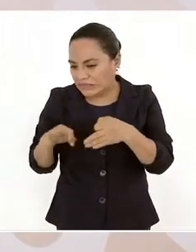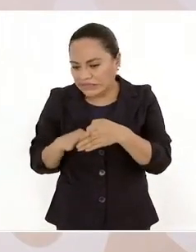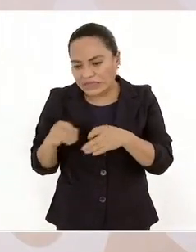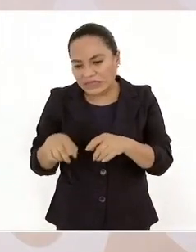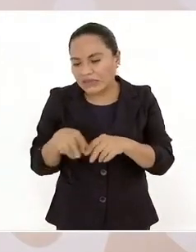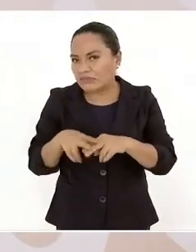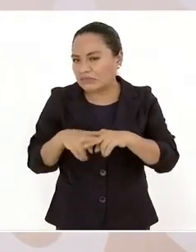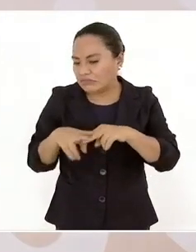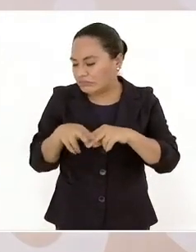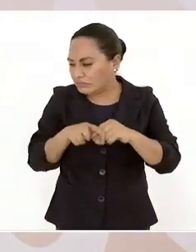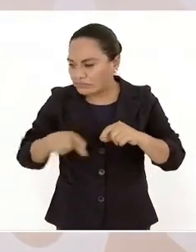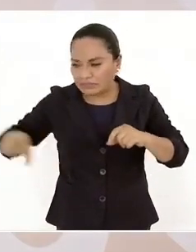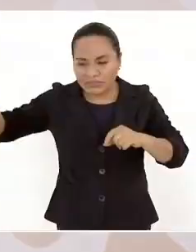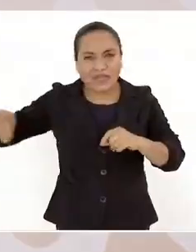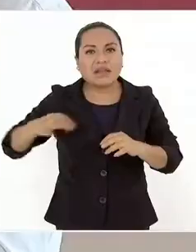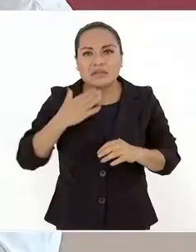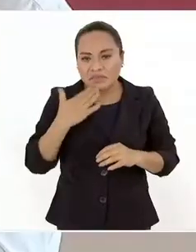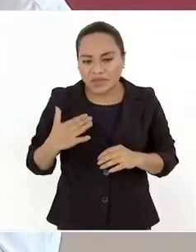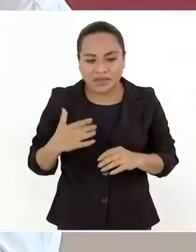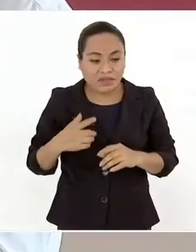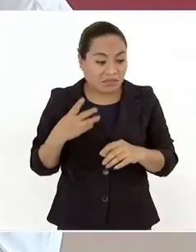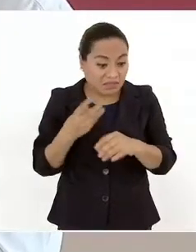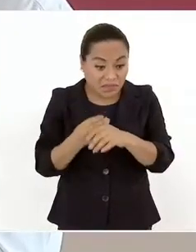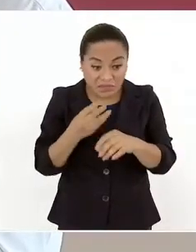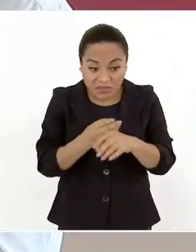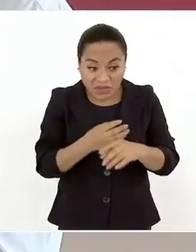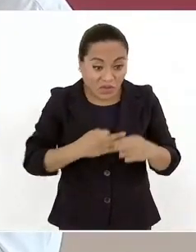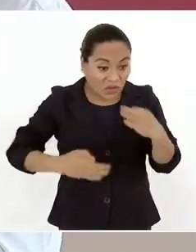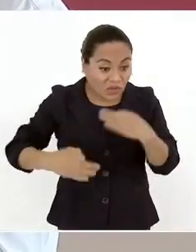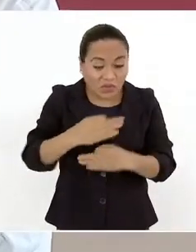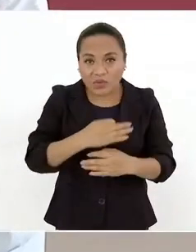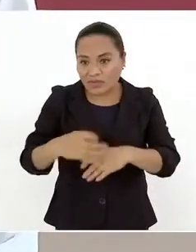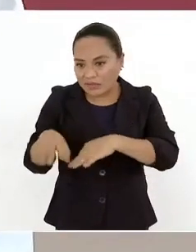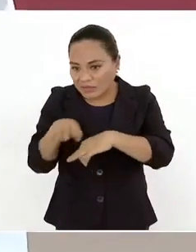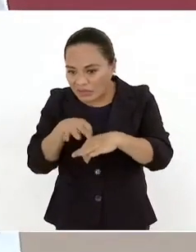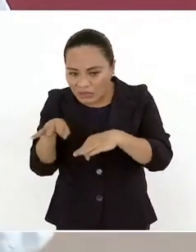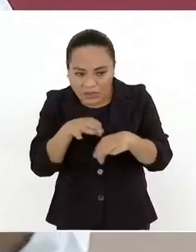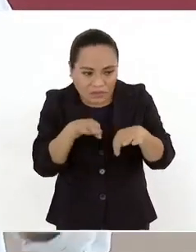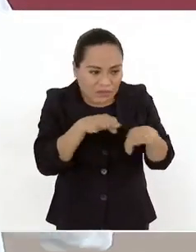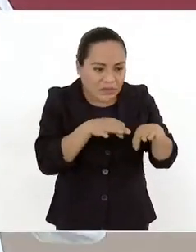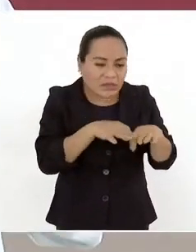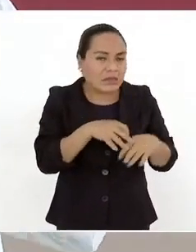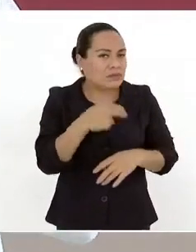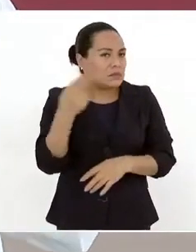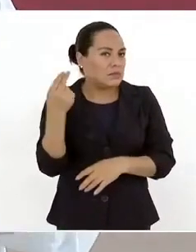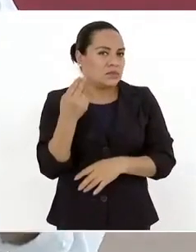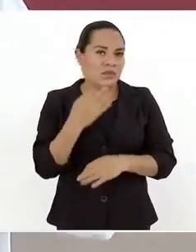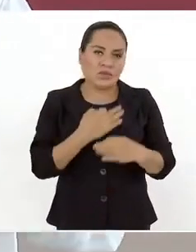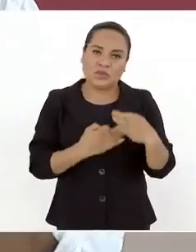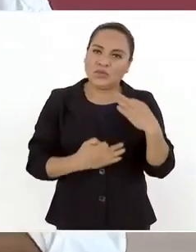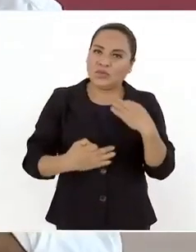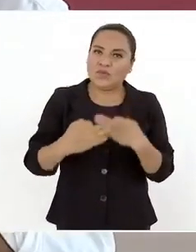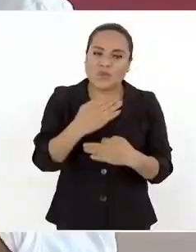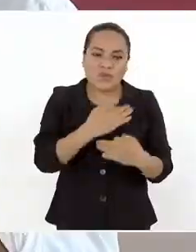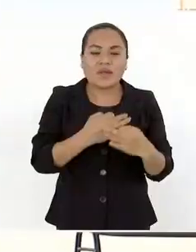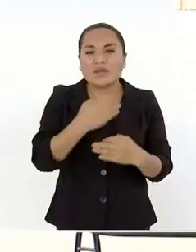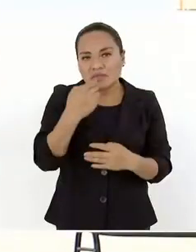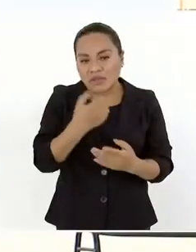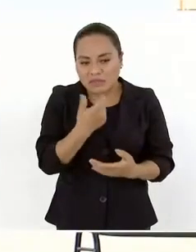todas estas obras se cuenta con la mayoría de los recursos. Ahí, presidente, se va a necesitar tal vez un poquito más.